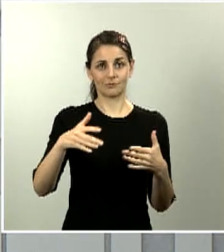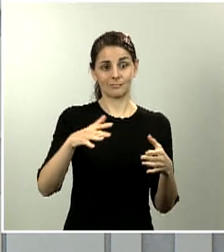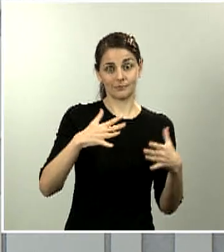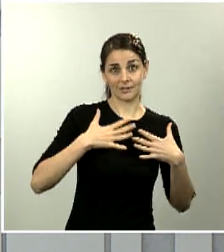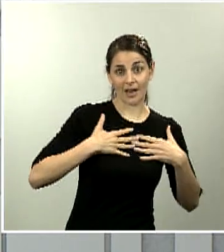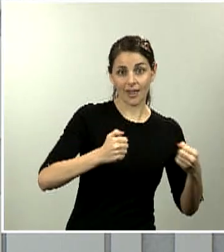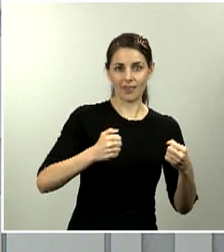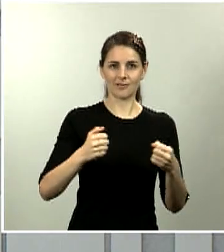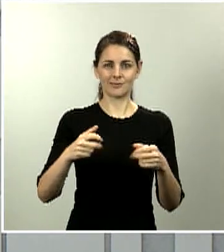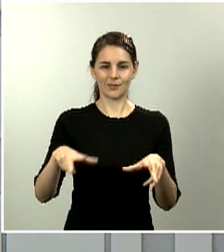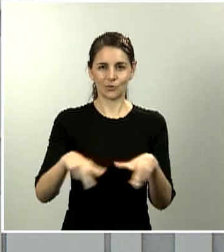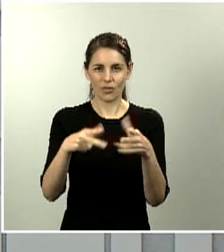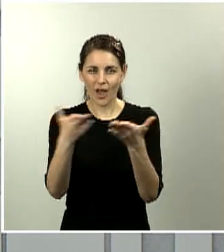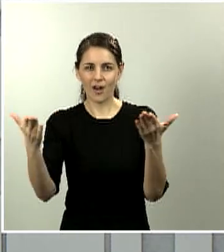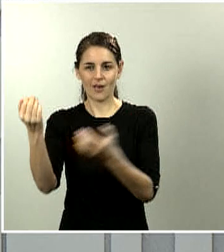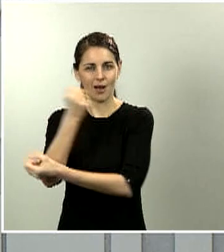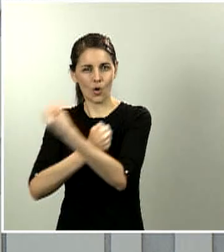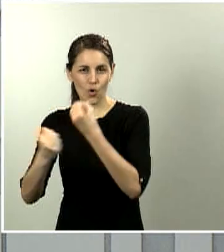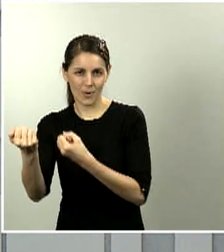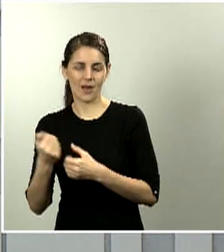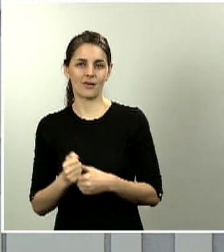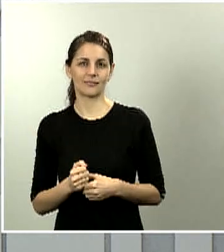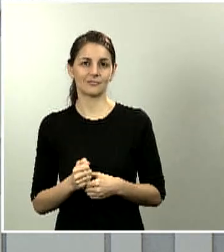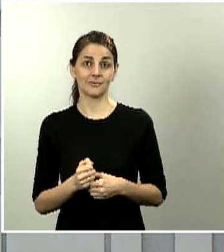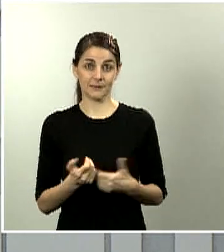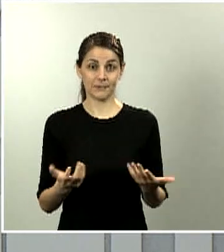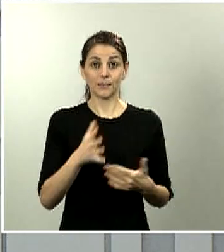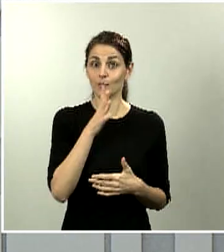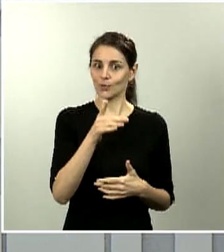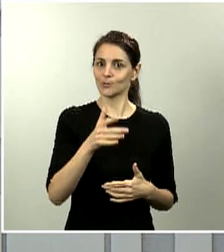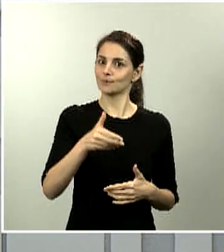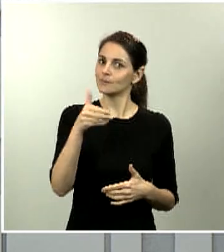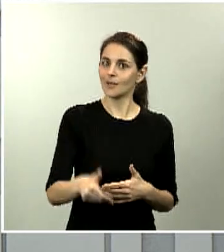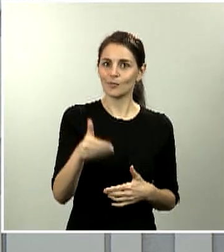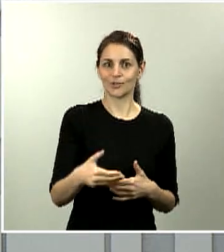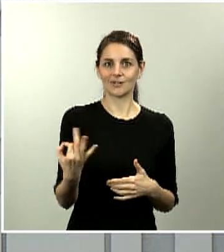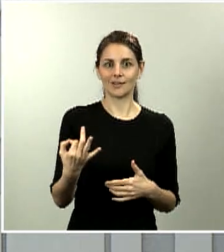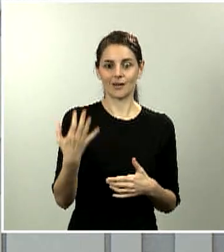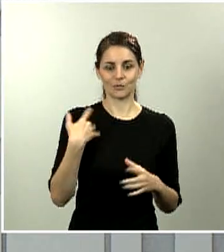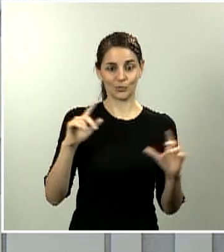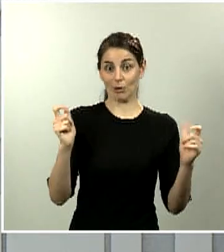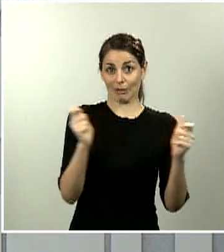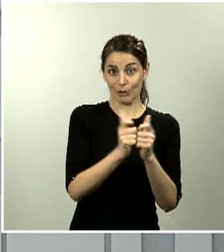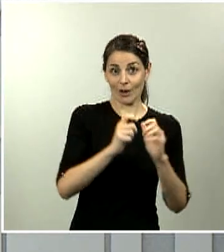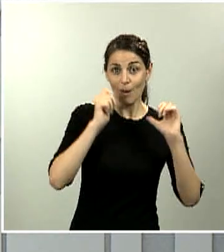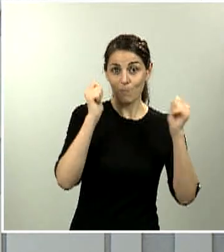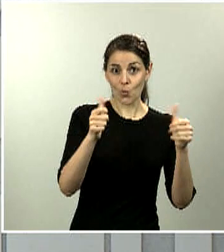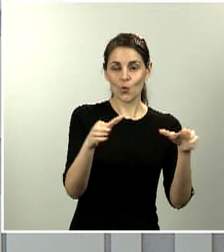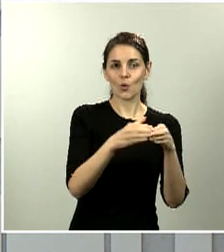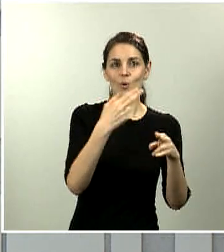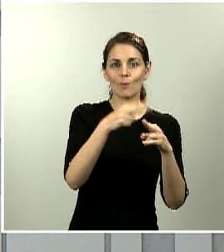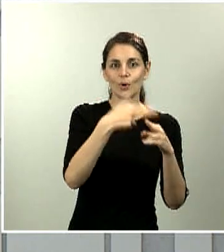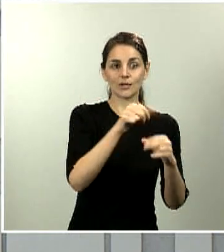es por ello que todas las formaciones políticas que hasta la fecha han participado en esta entrevista coinciden en que